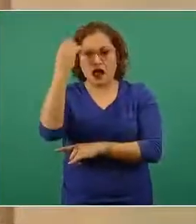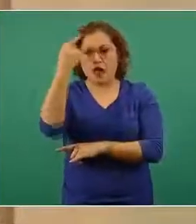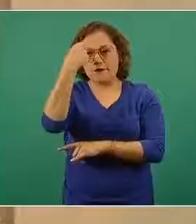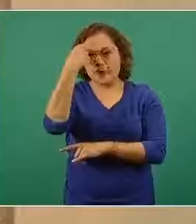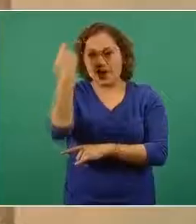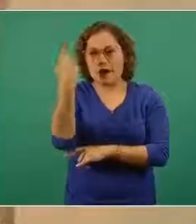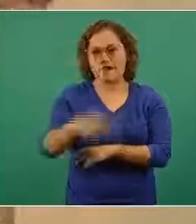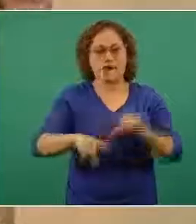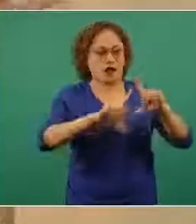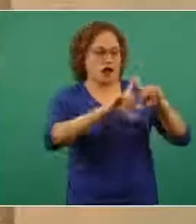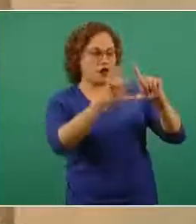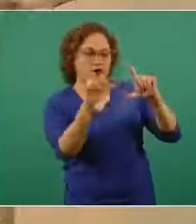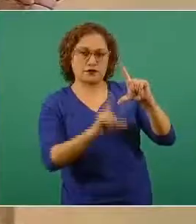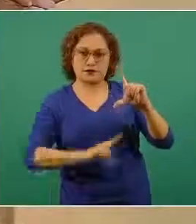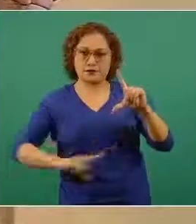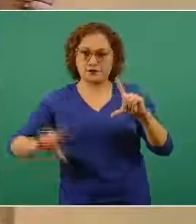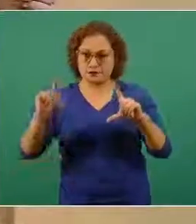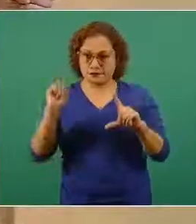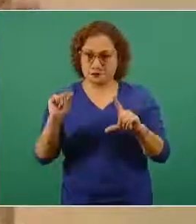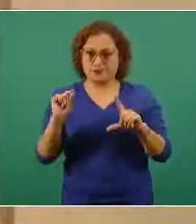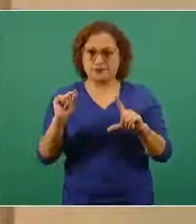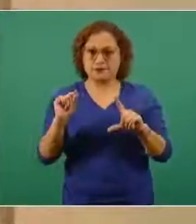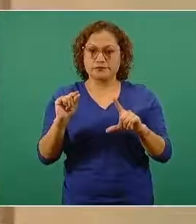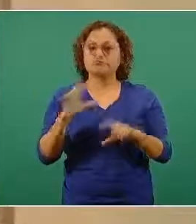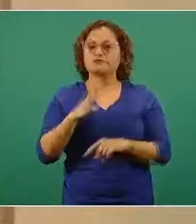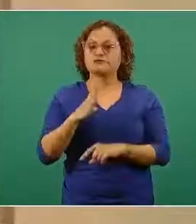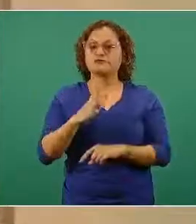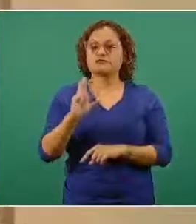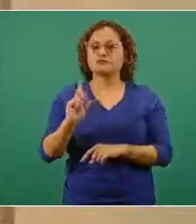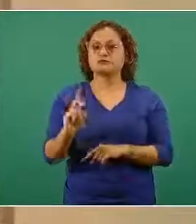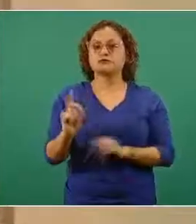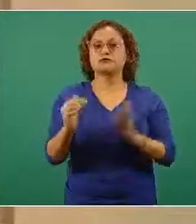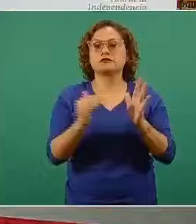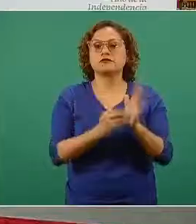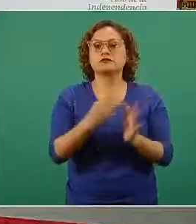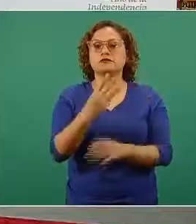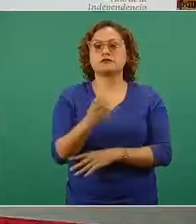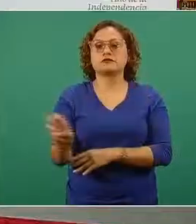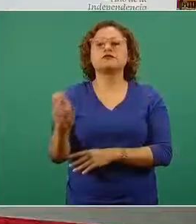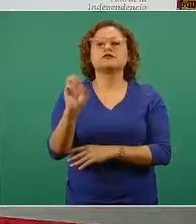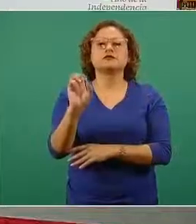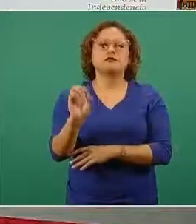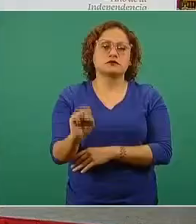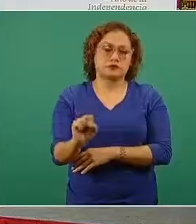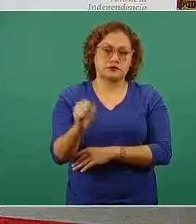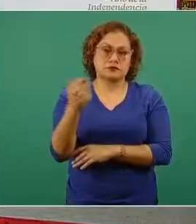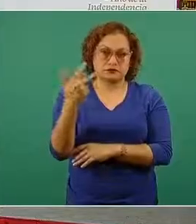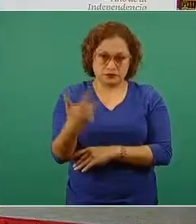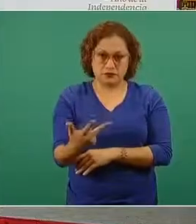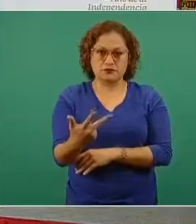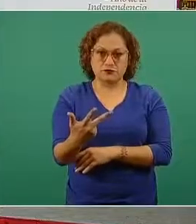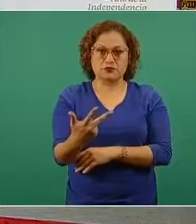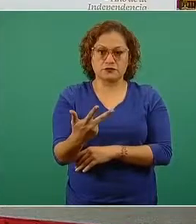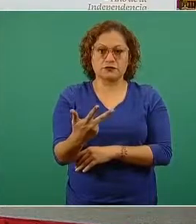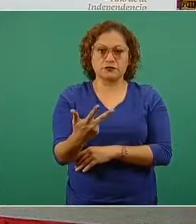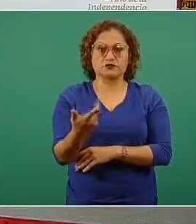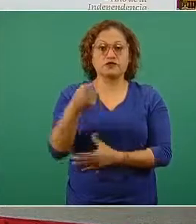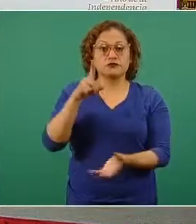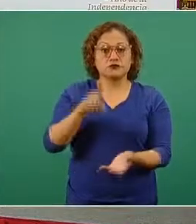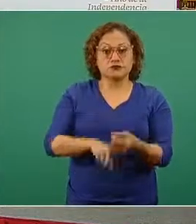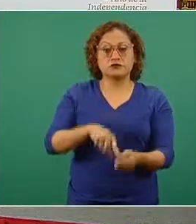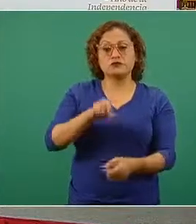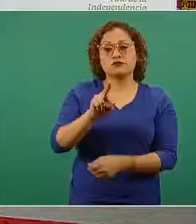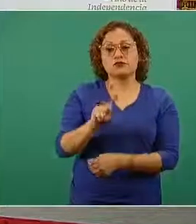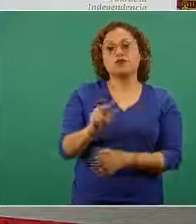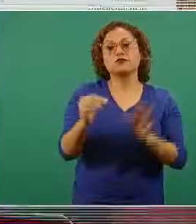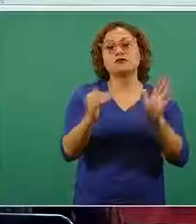de hospitales que reportan, son 30.388 camas totales, tenemos